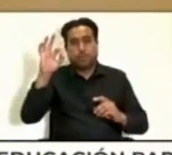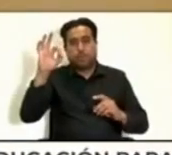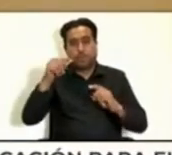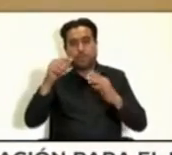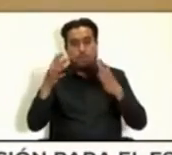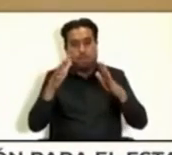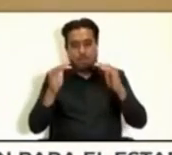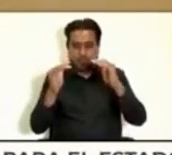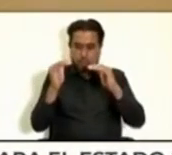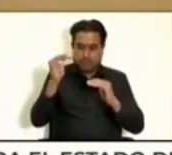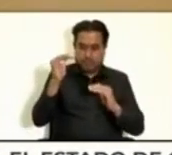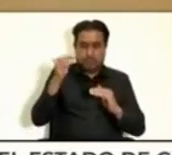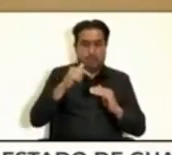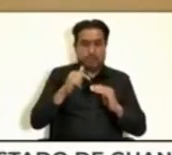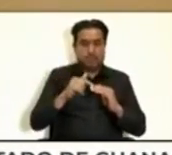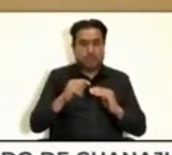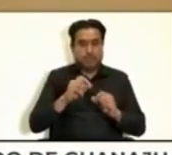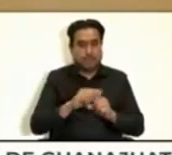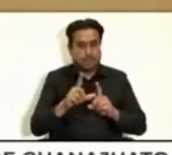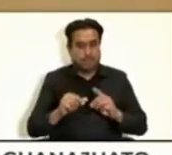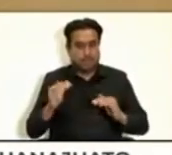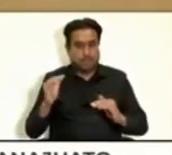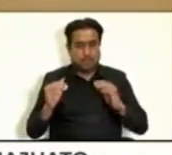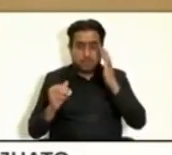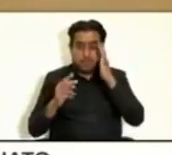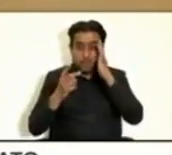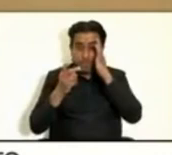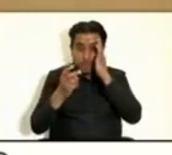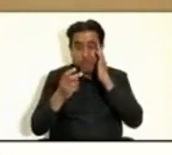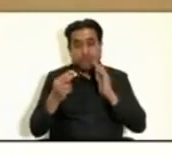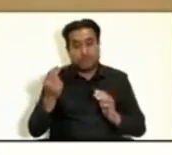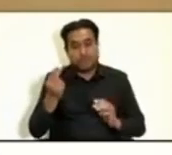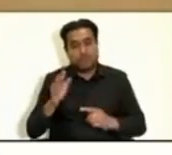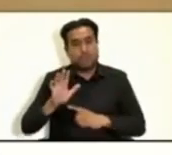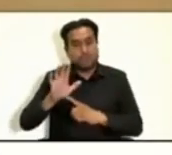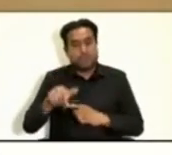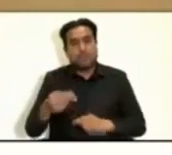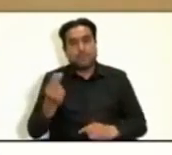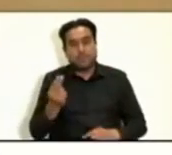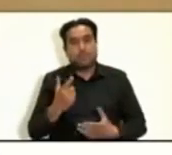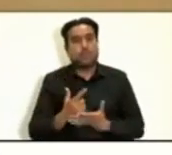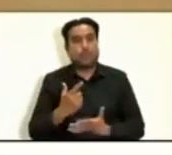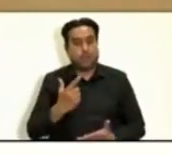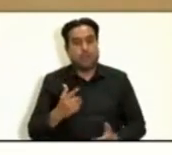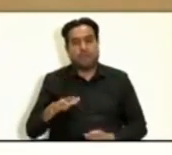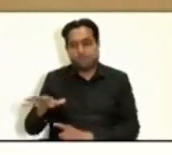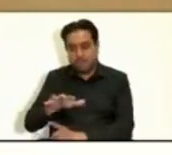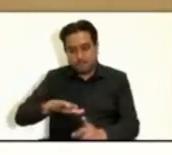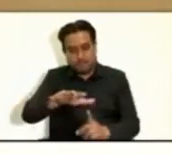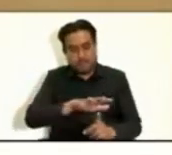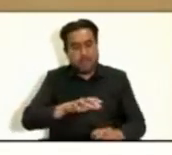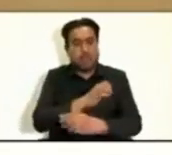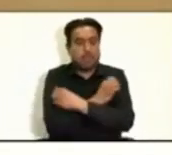debajo de esta cifra esto pues pone de forma grave el derecho a la educación para varios sectores de la población